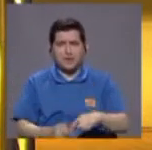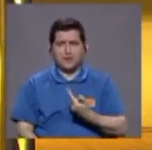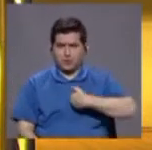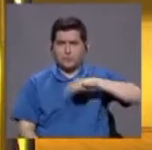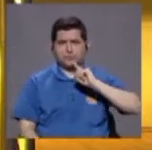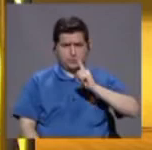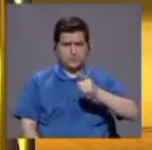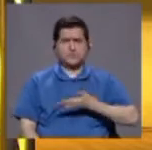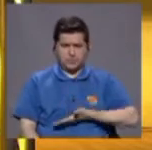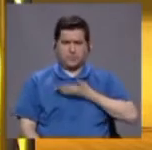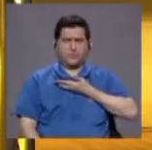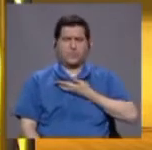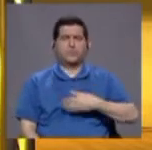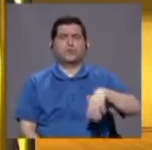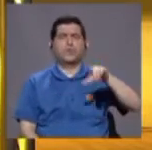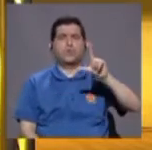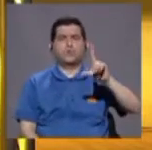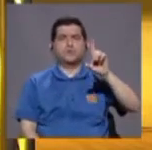Luis Donaldo Colosio.